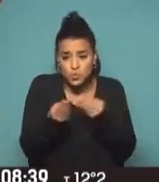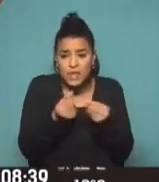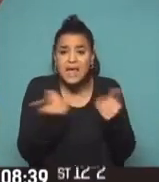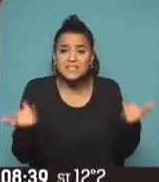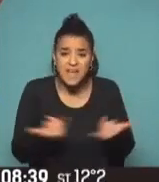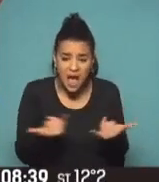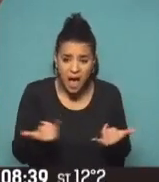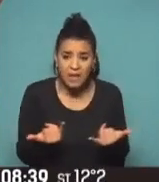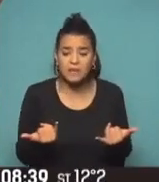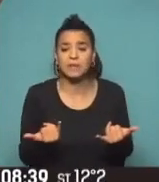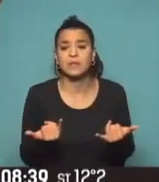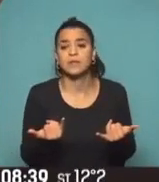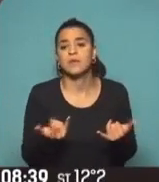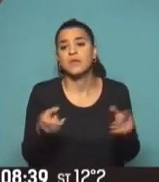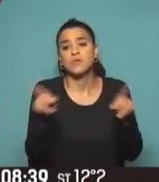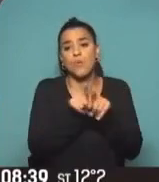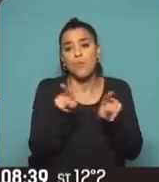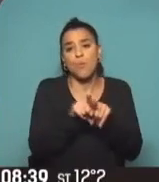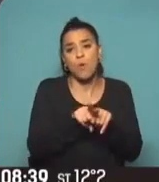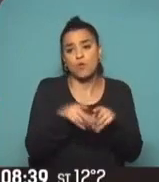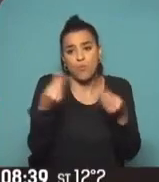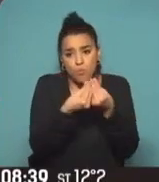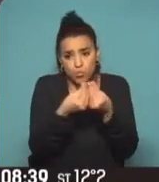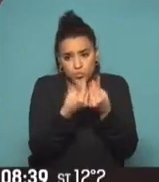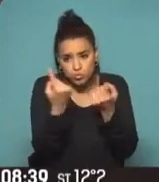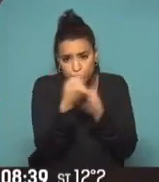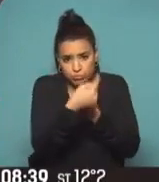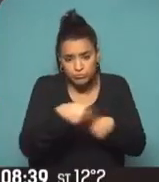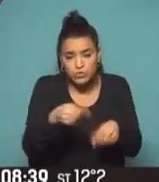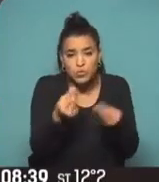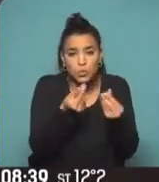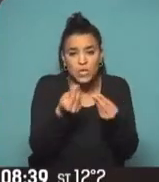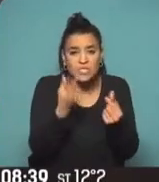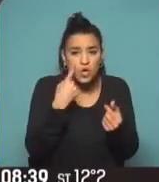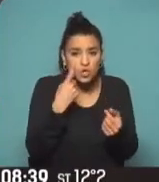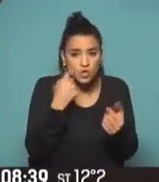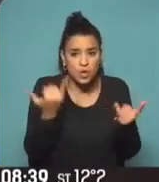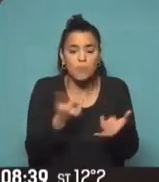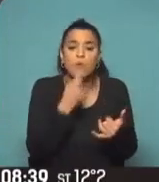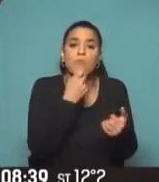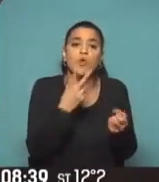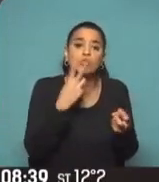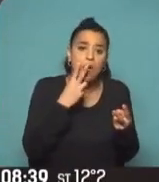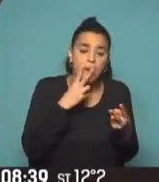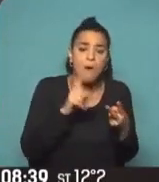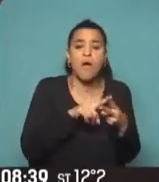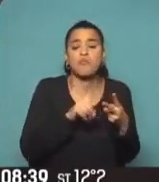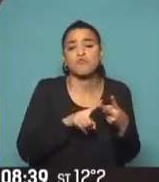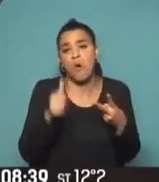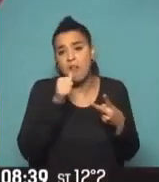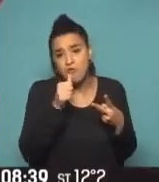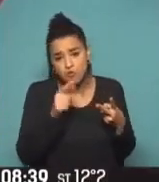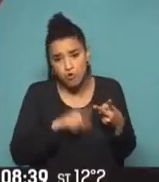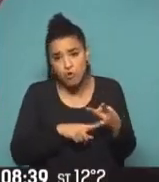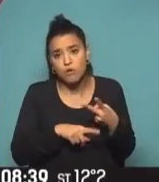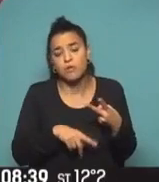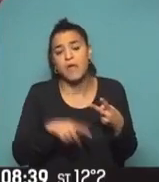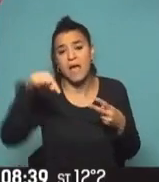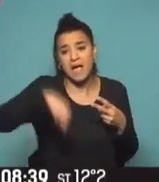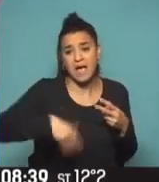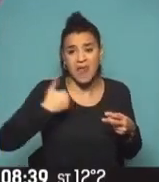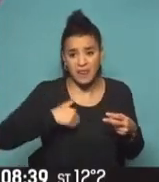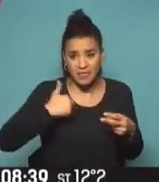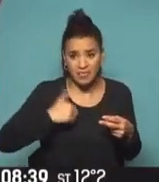así como sucede con muchas sustancias que están controladas esa es el tabaco y es exactamente en el país en argentina